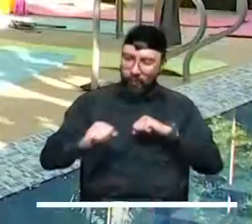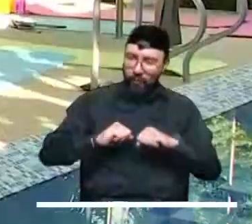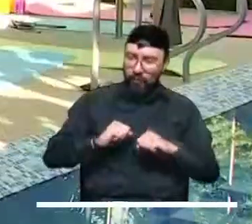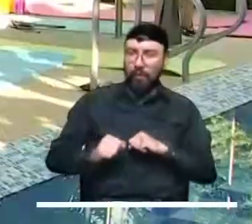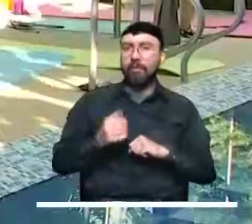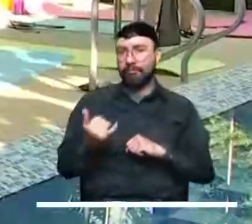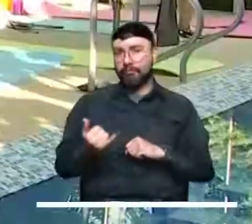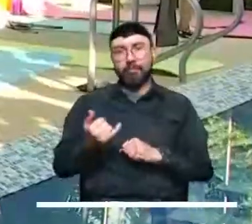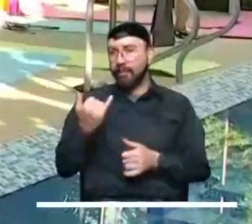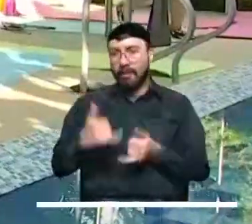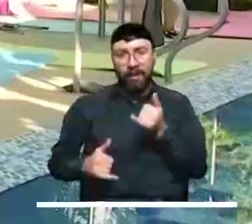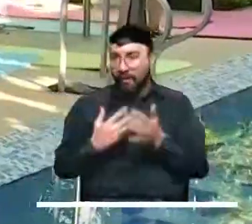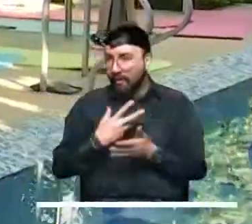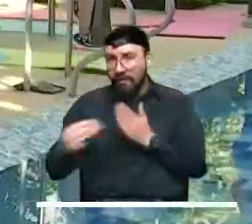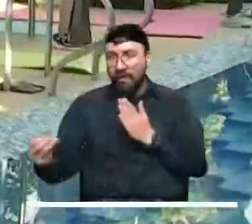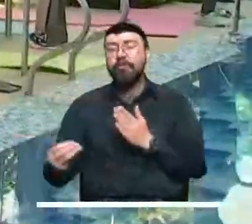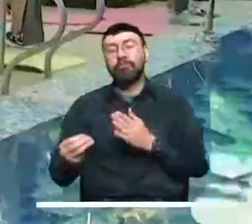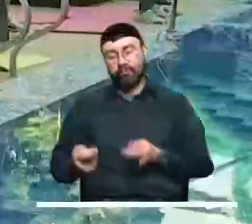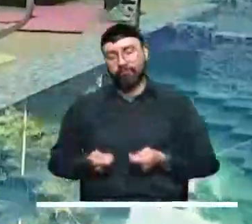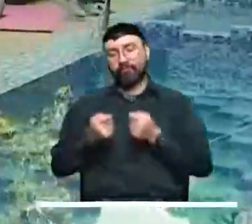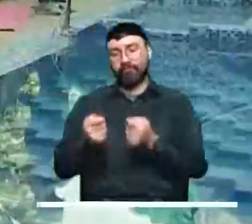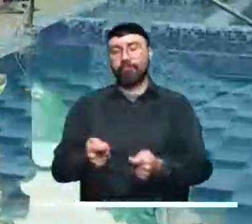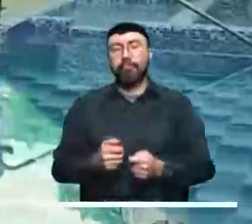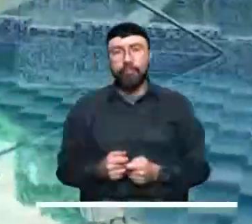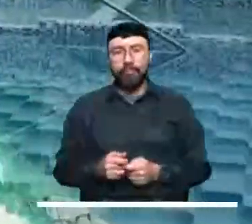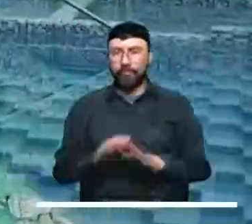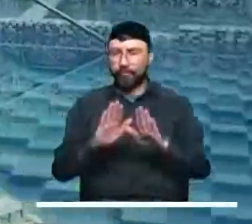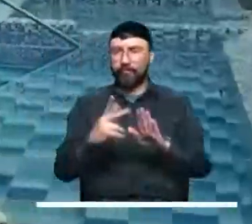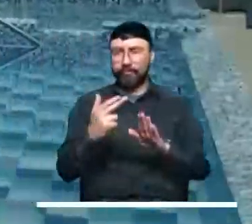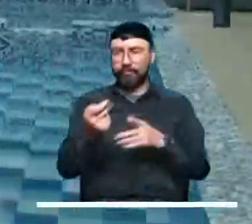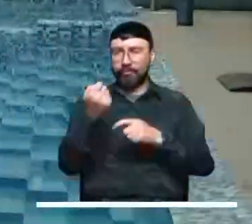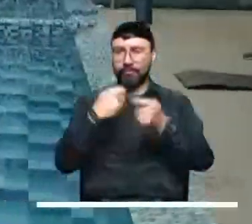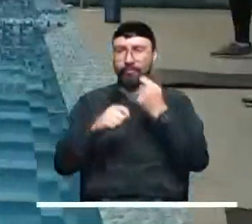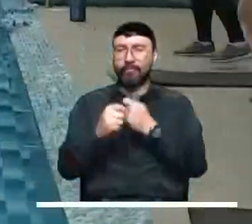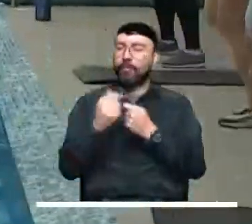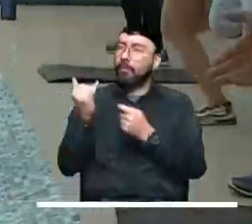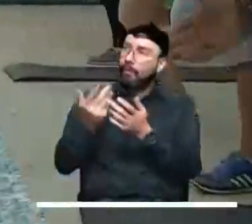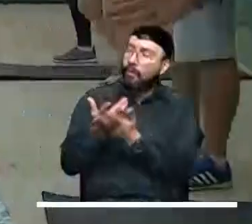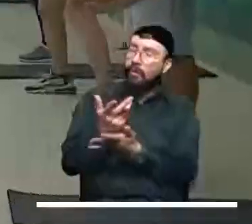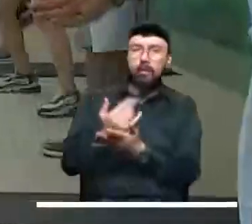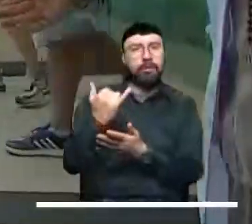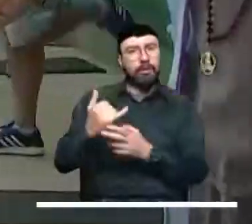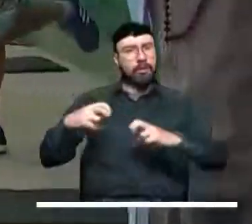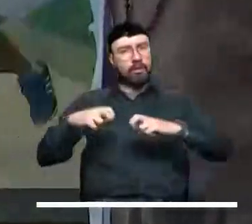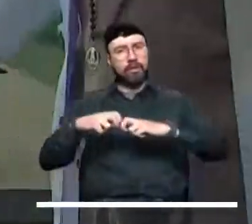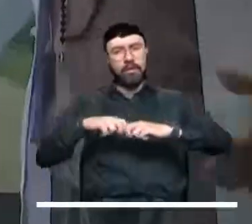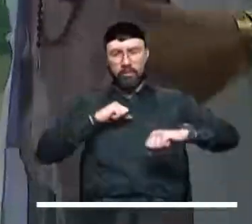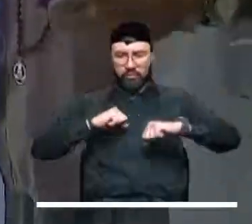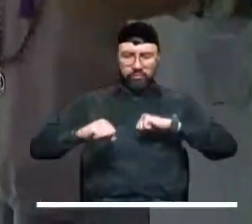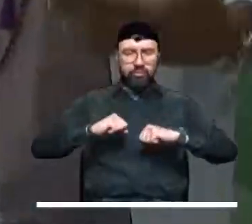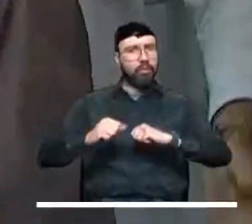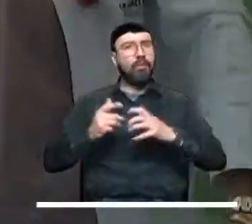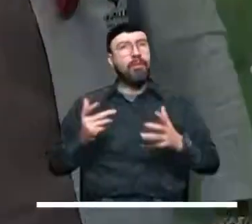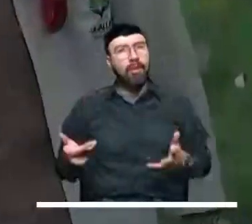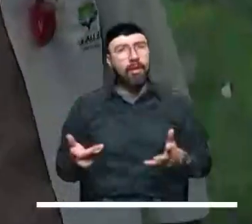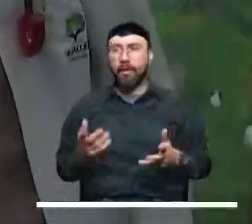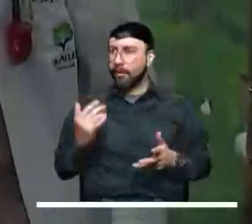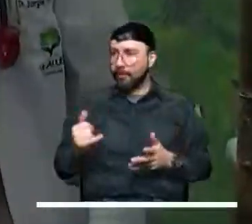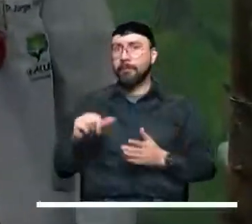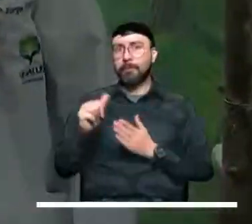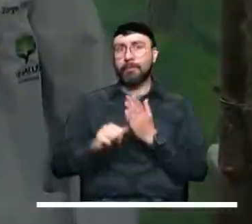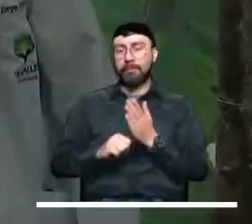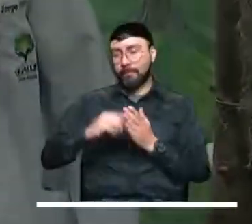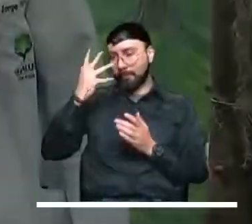de egresar. Vamos a ir a estas notas saludables para continuar hablando de la energía y la vitalidad y todo este gran programa